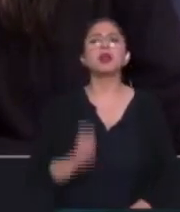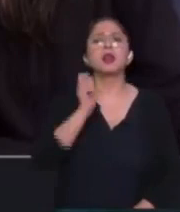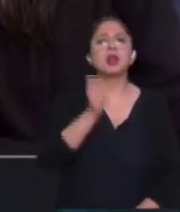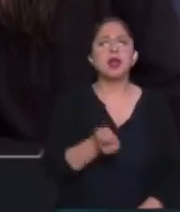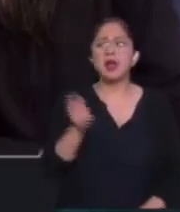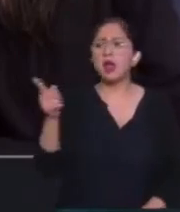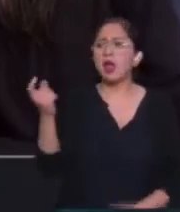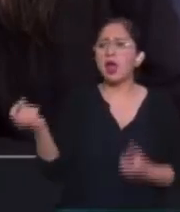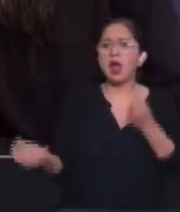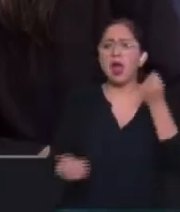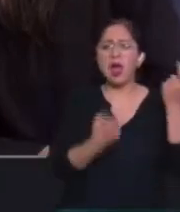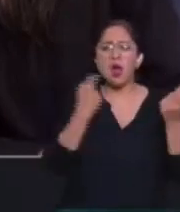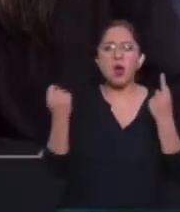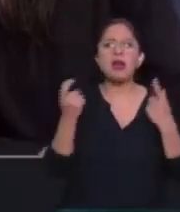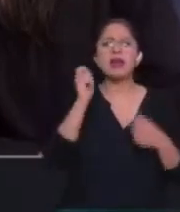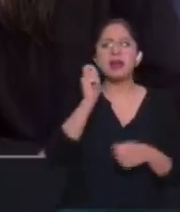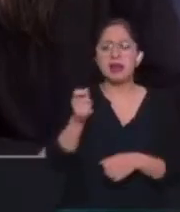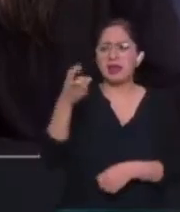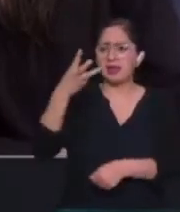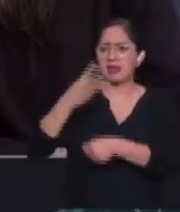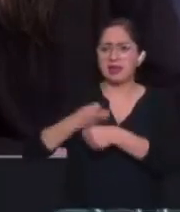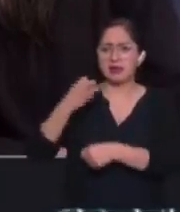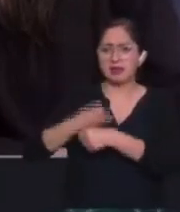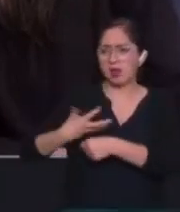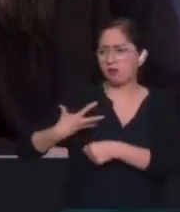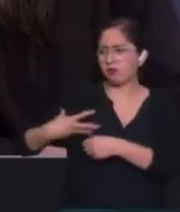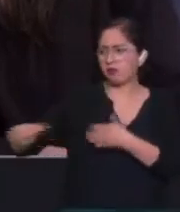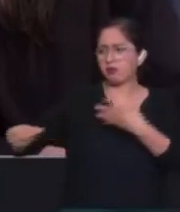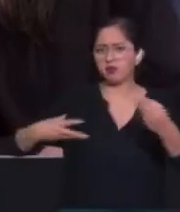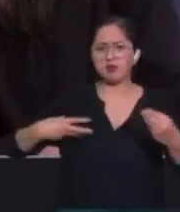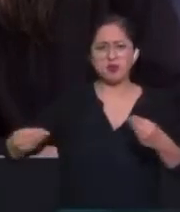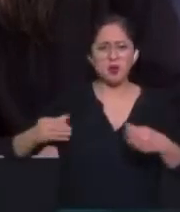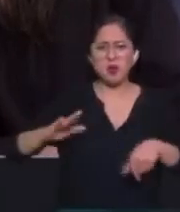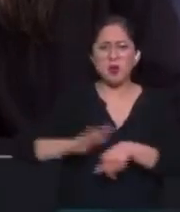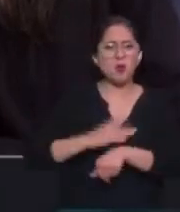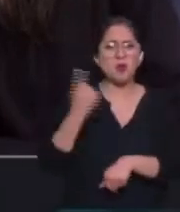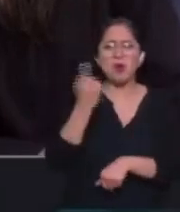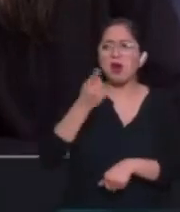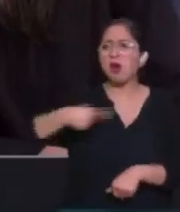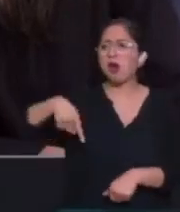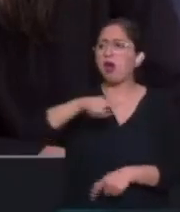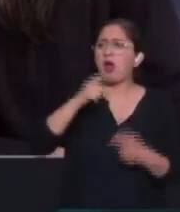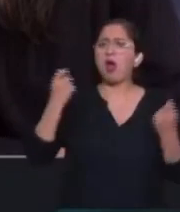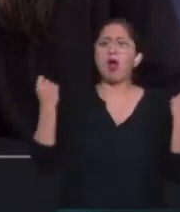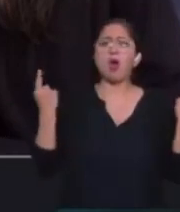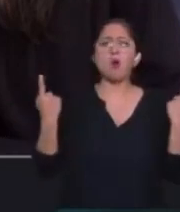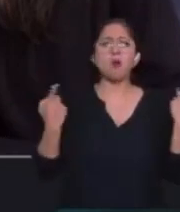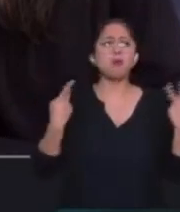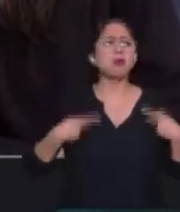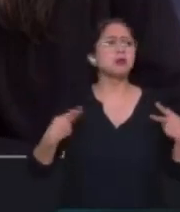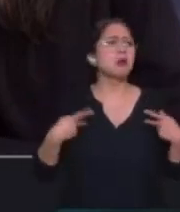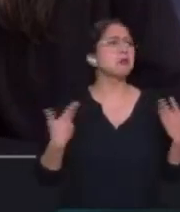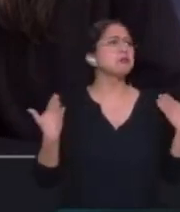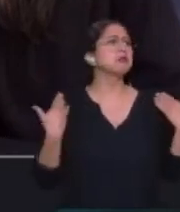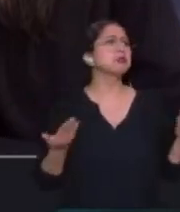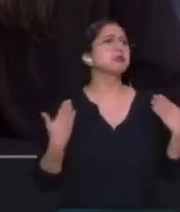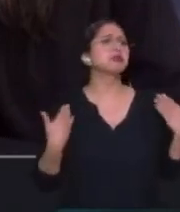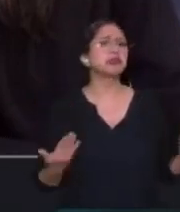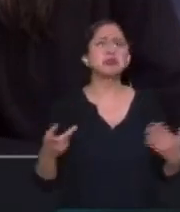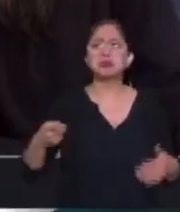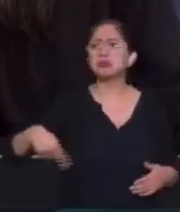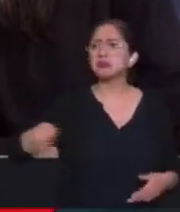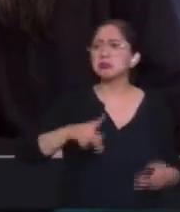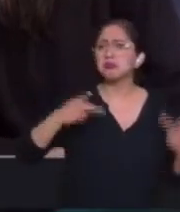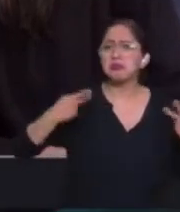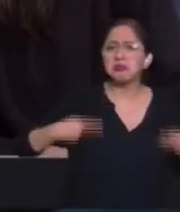indican que esta tercera ola de contagio se debe en mucho a la relajación por parte de nosotros, de la ciudadanía, de